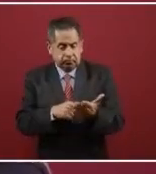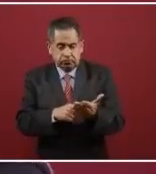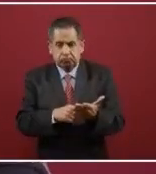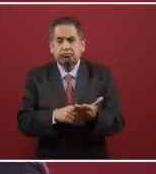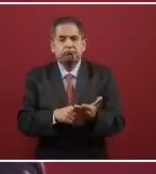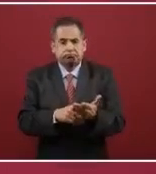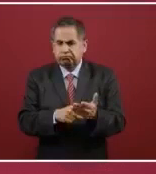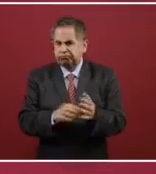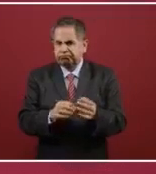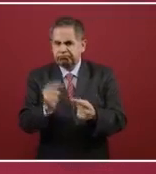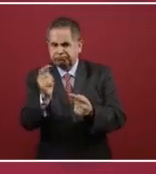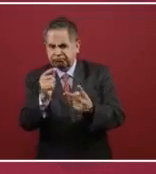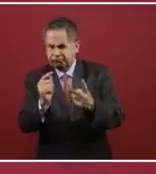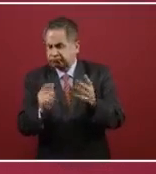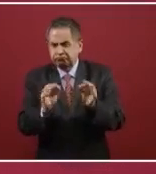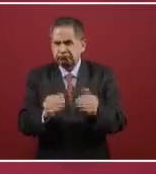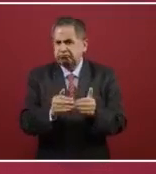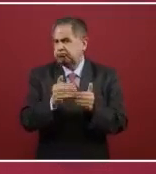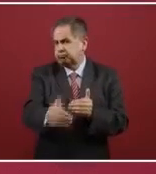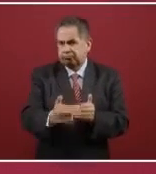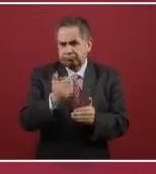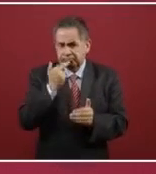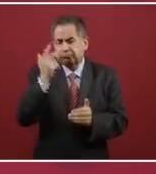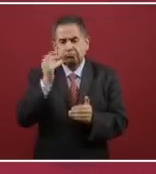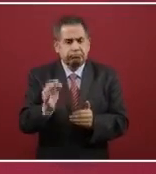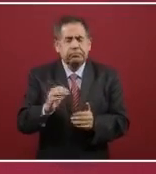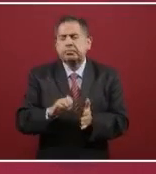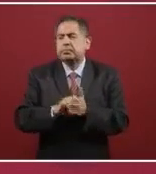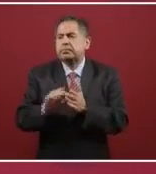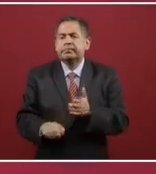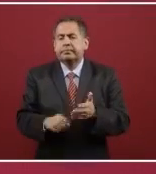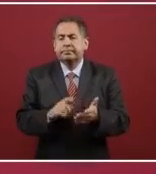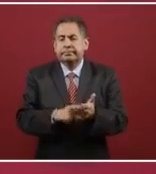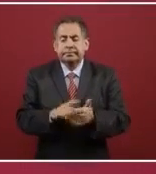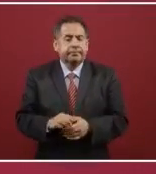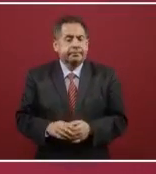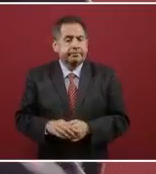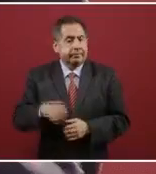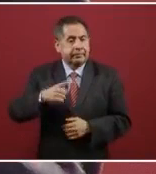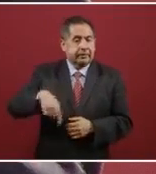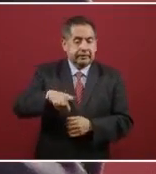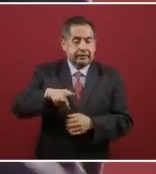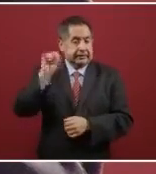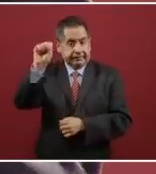avances importantísimos, por ejemplo, lo de la democracia